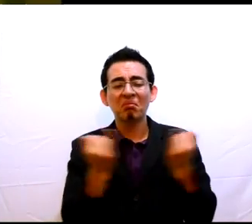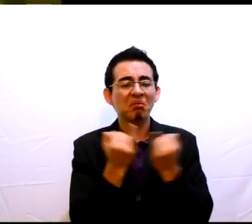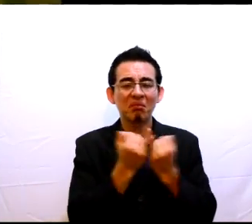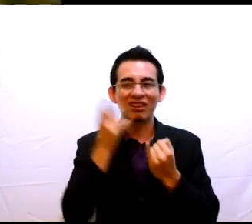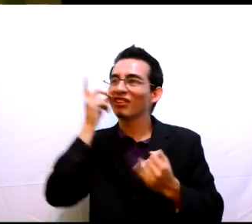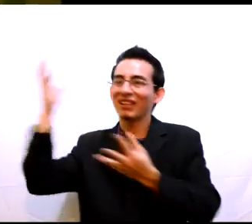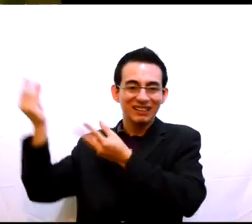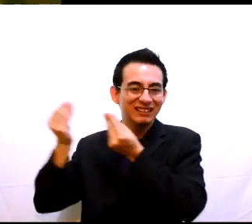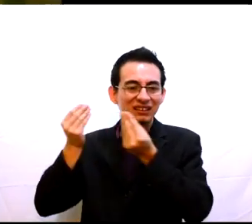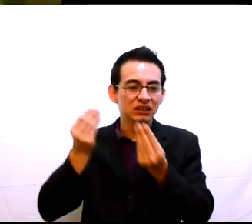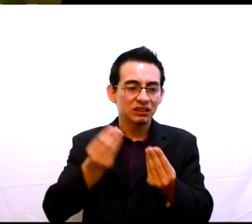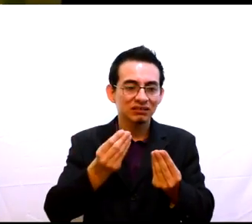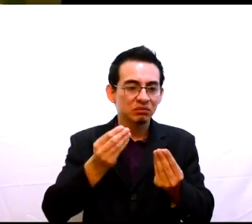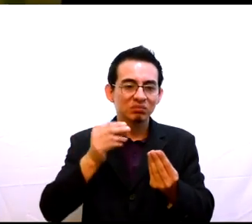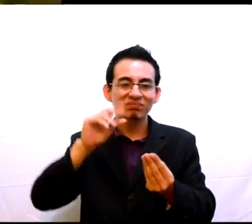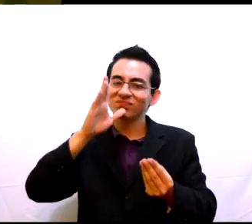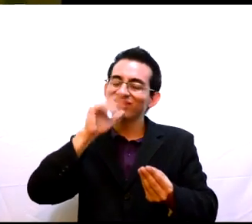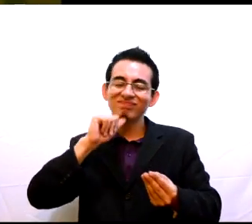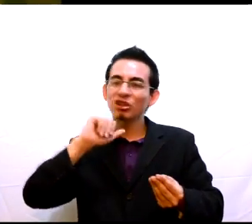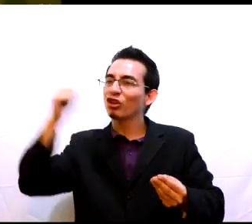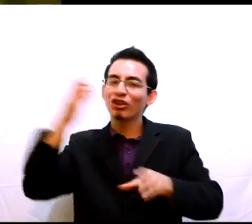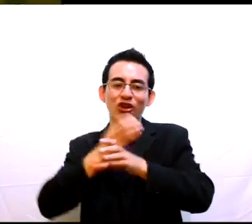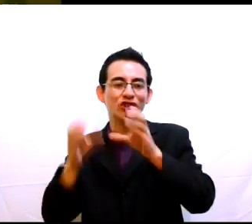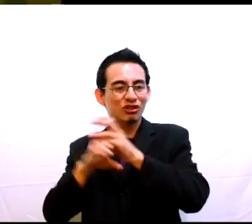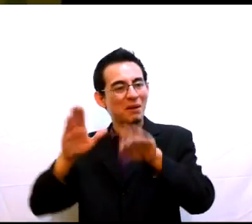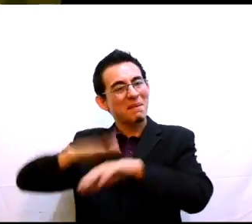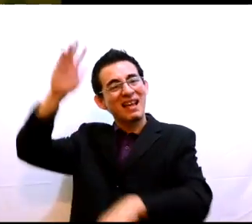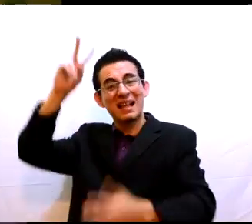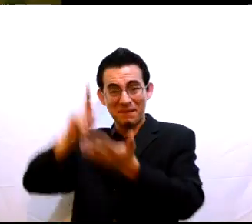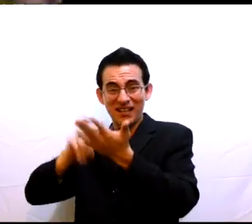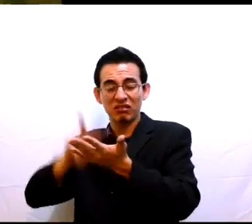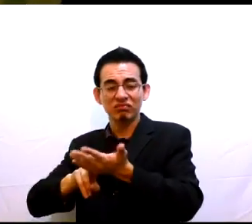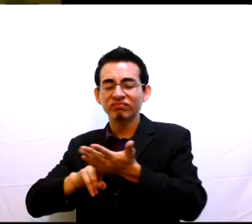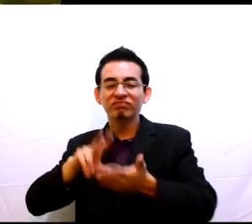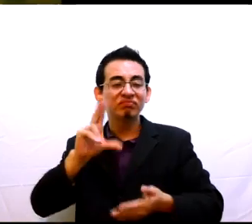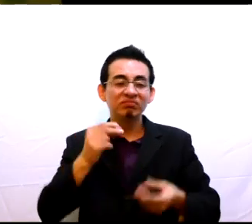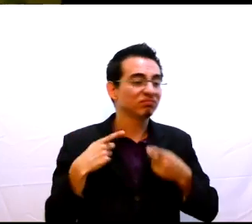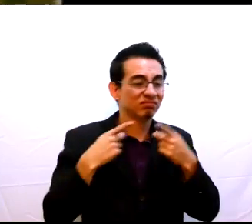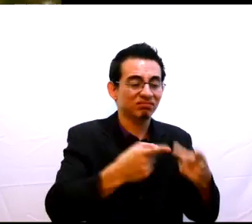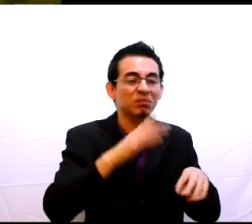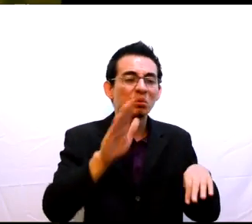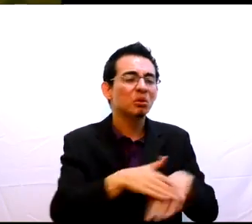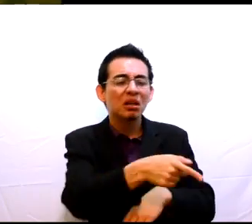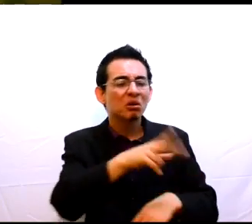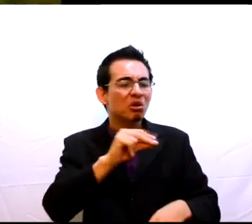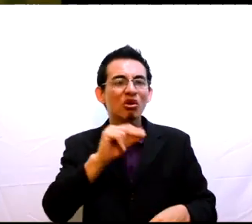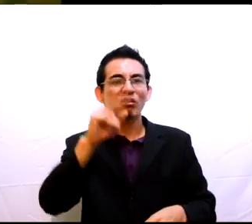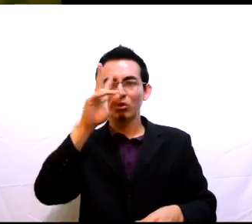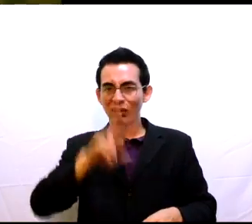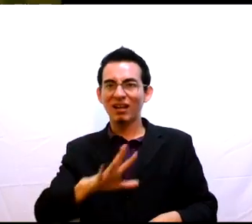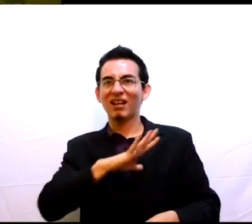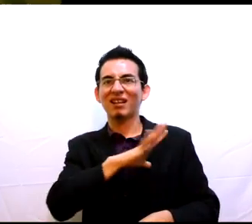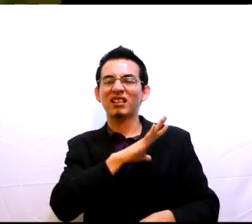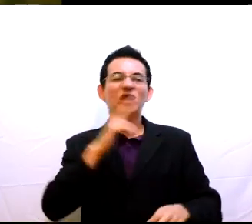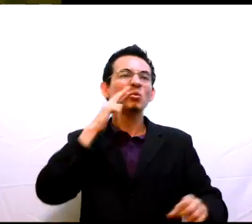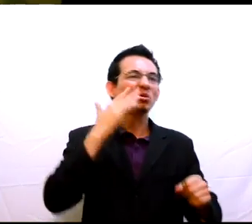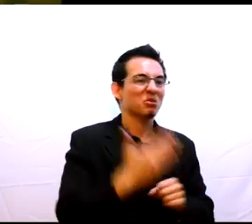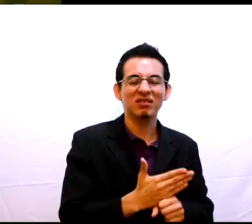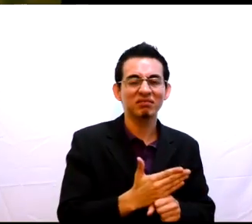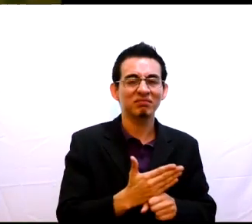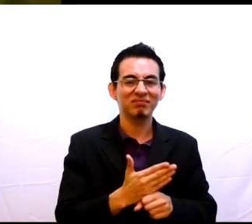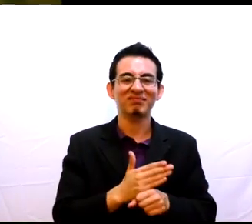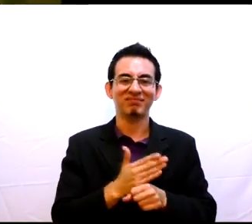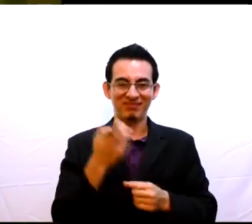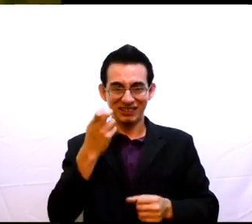confiar las riquezas verdaderas si no se les puede confiar lo ajeno entonces no se les darán lo que les